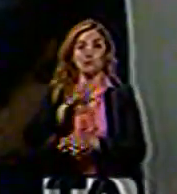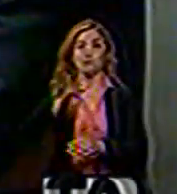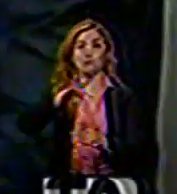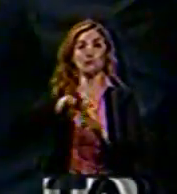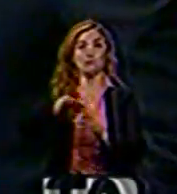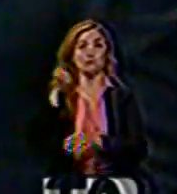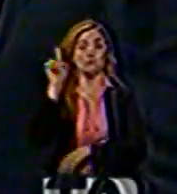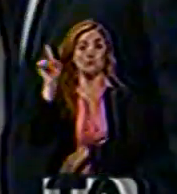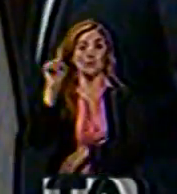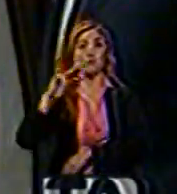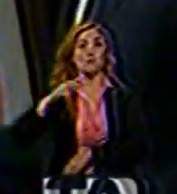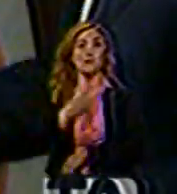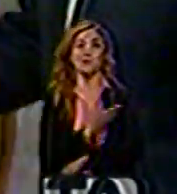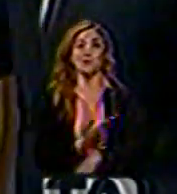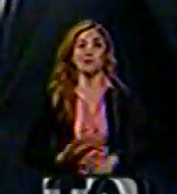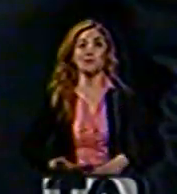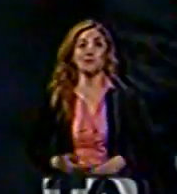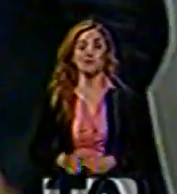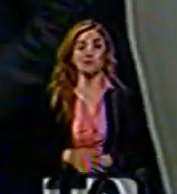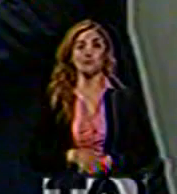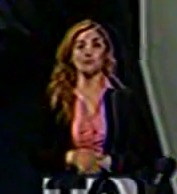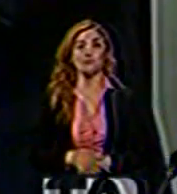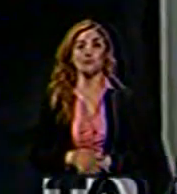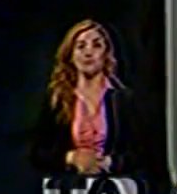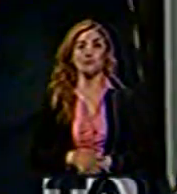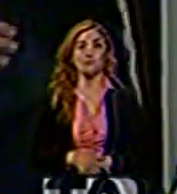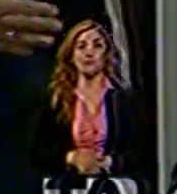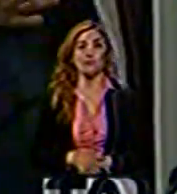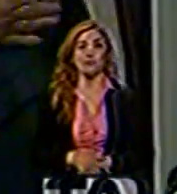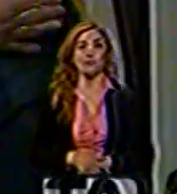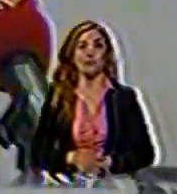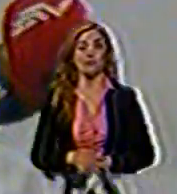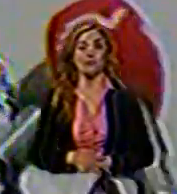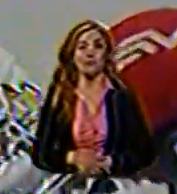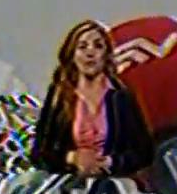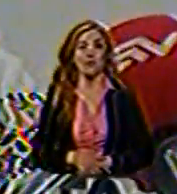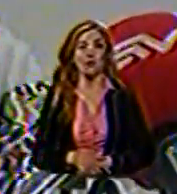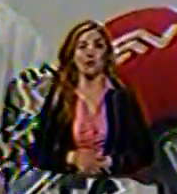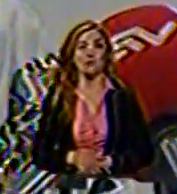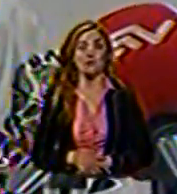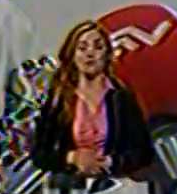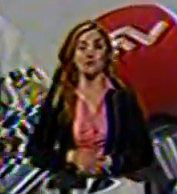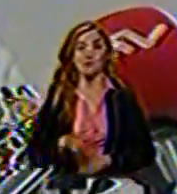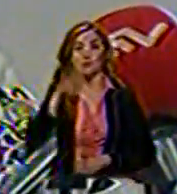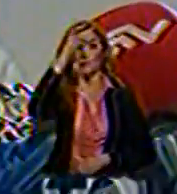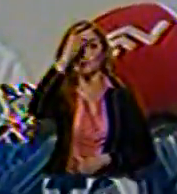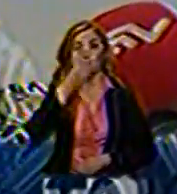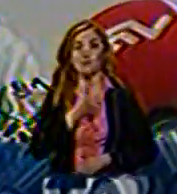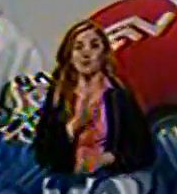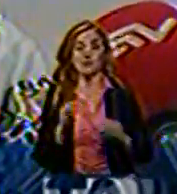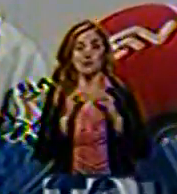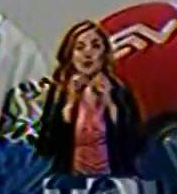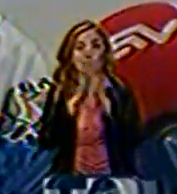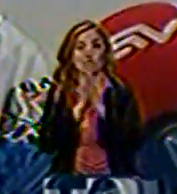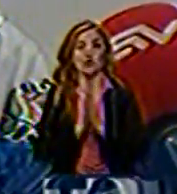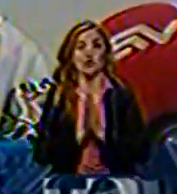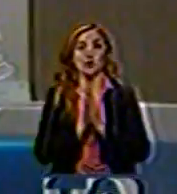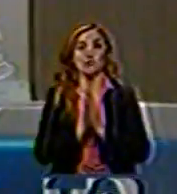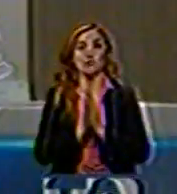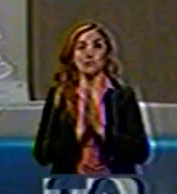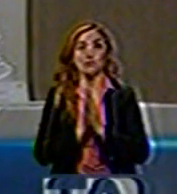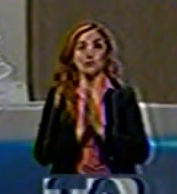y Enrique Pita en el vicepresidente del Consejo Nacional Electoral. Y Esther Acero decidió sumarse al pedido de Verde